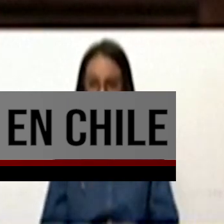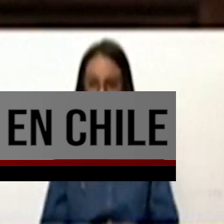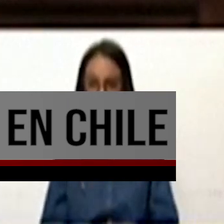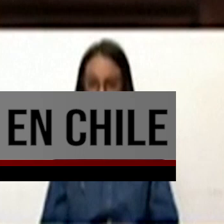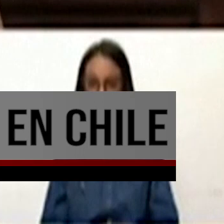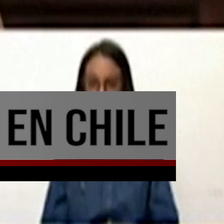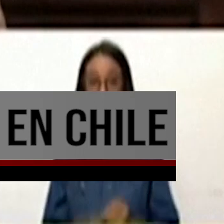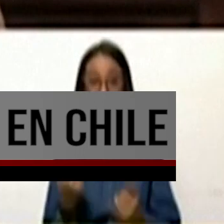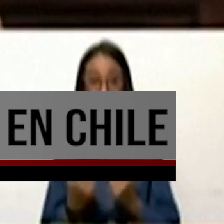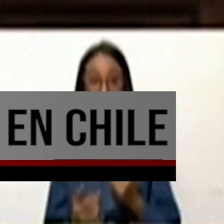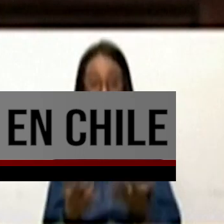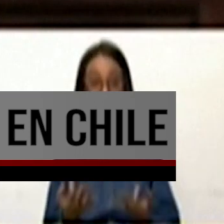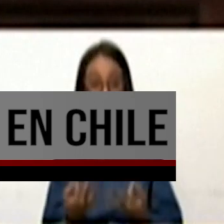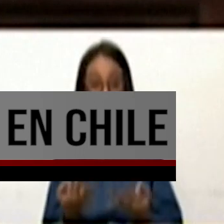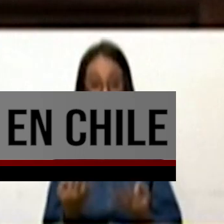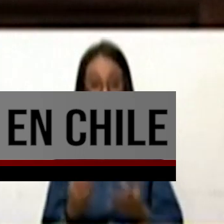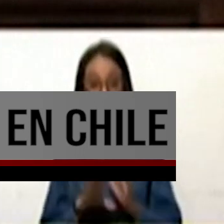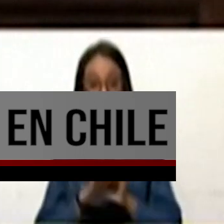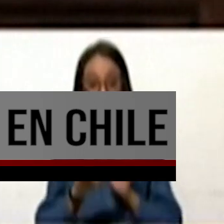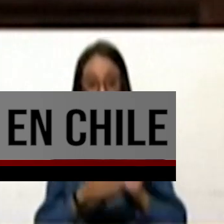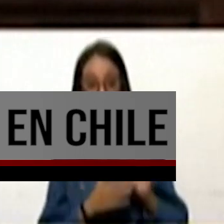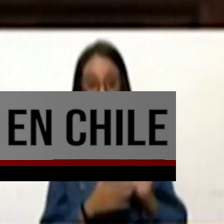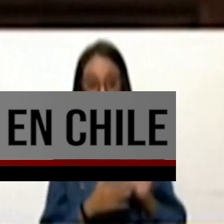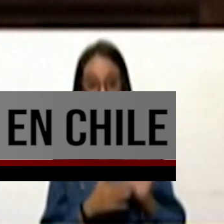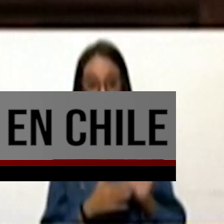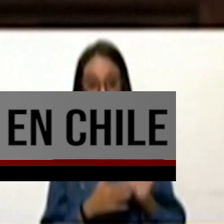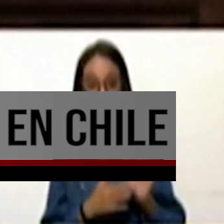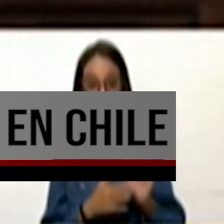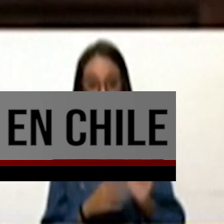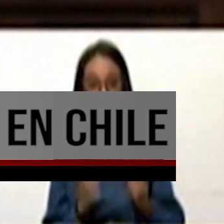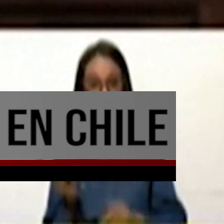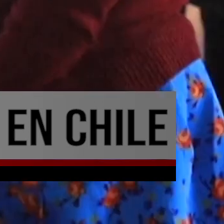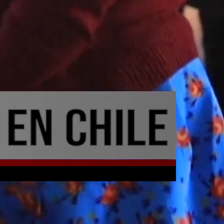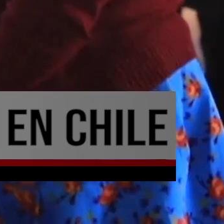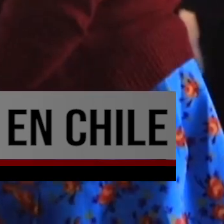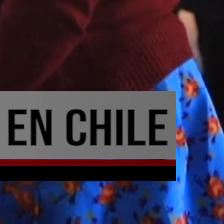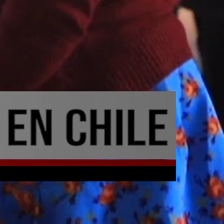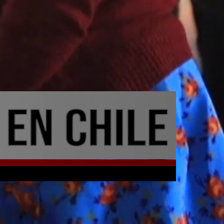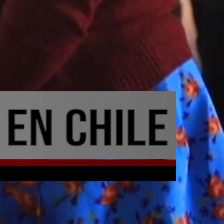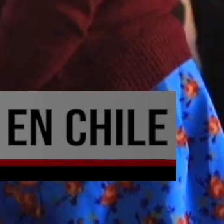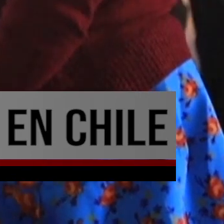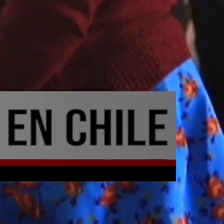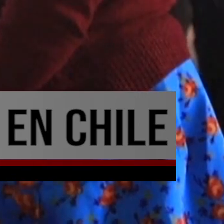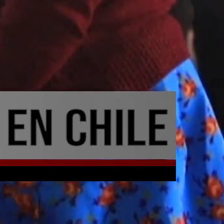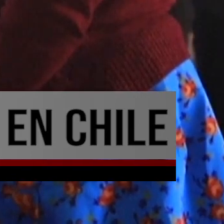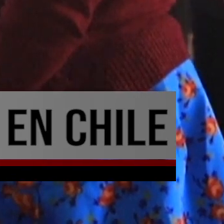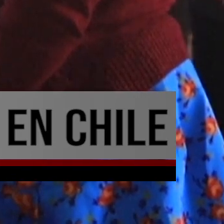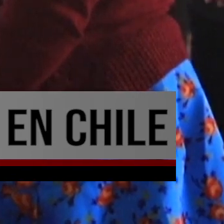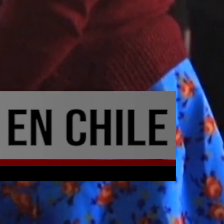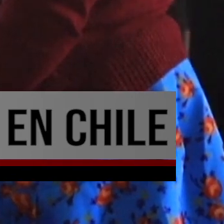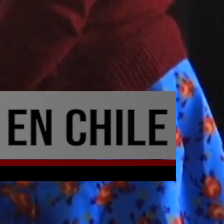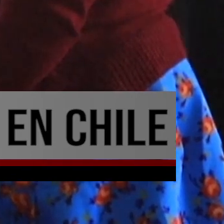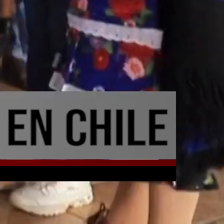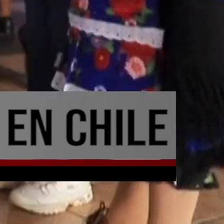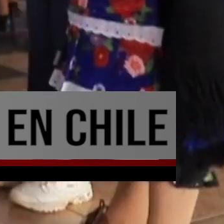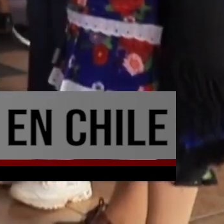Y al final quedó vigente la constitución de la dictadura de Pinochet. La propuesta para cambiar la constitución